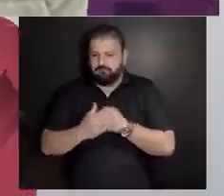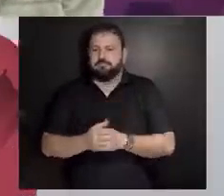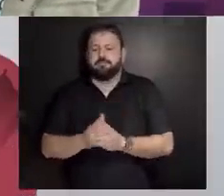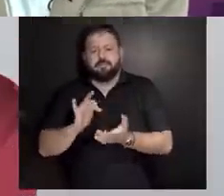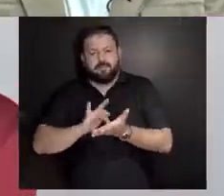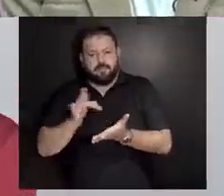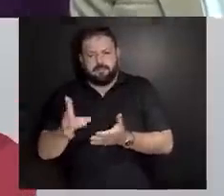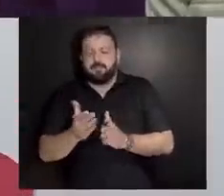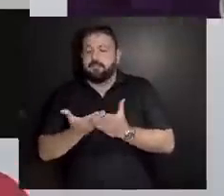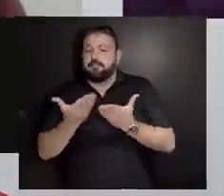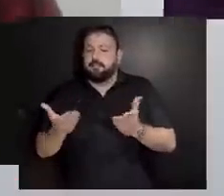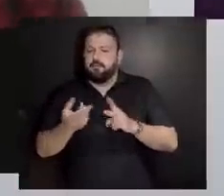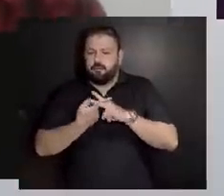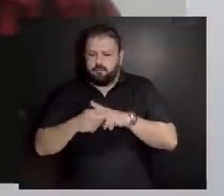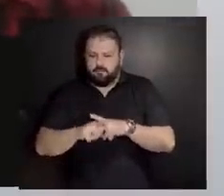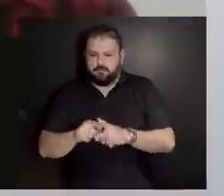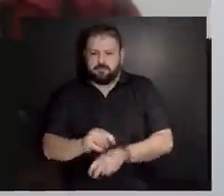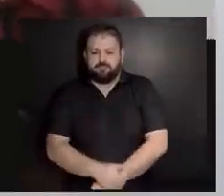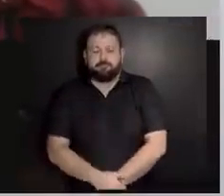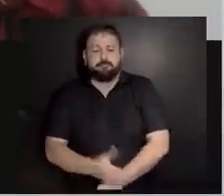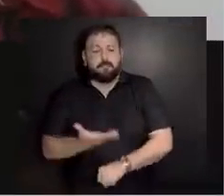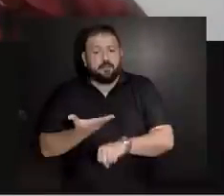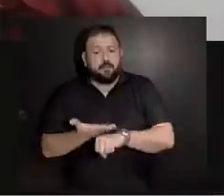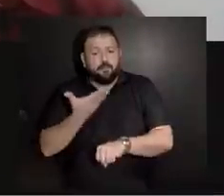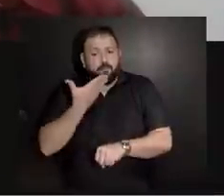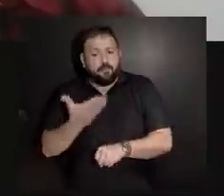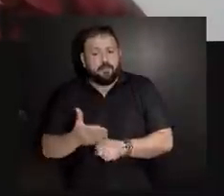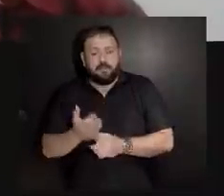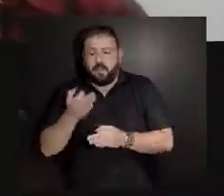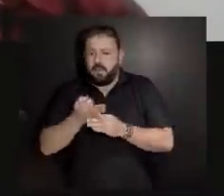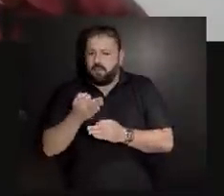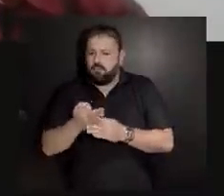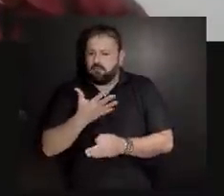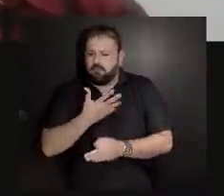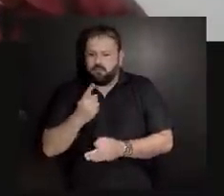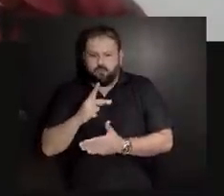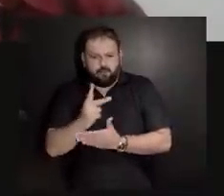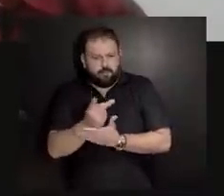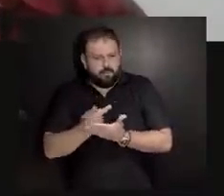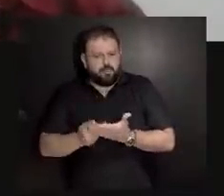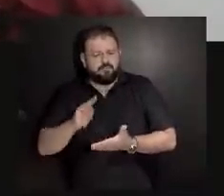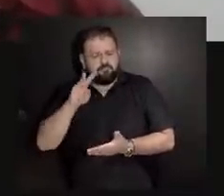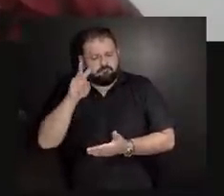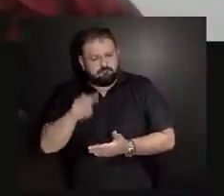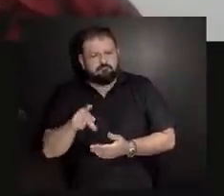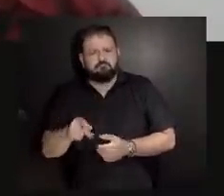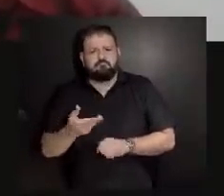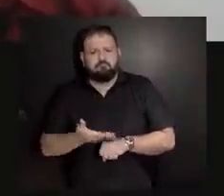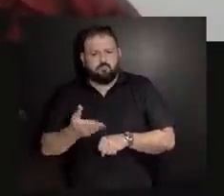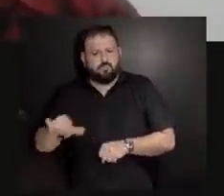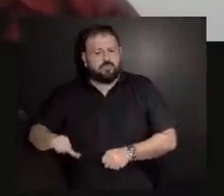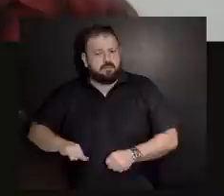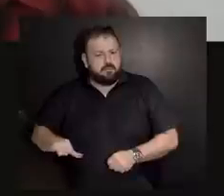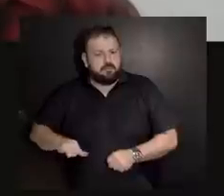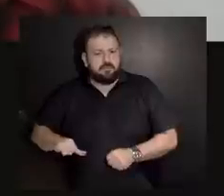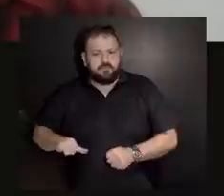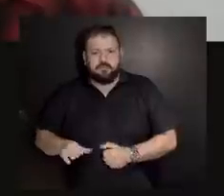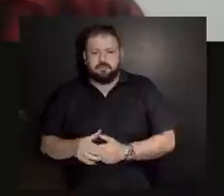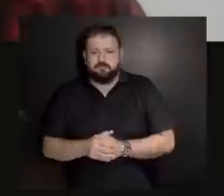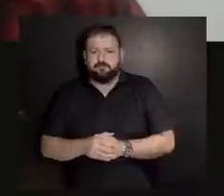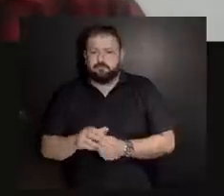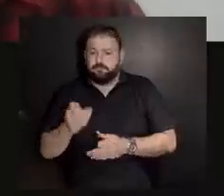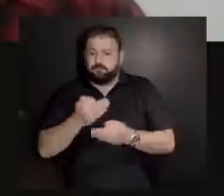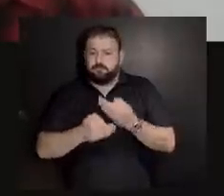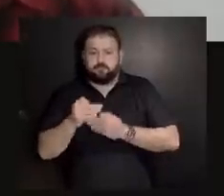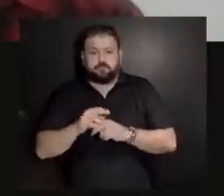pues vamos a comenzar. Muy bien, pues traemos un programa, yo creo que les va a ser de bastante interés, como bien